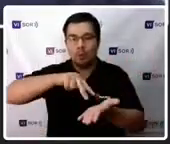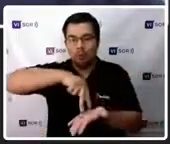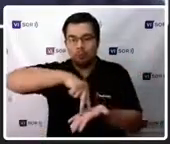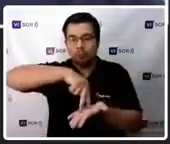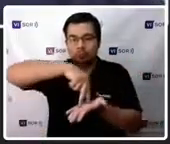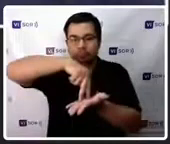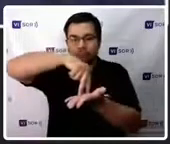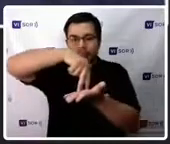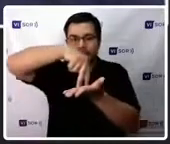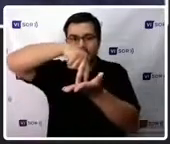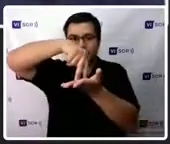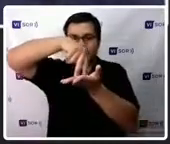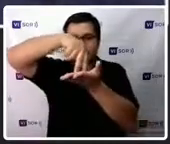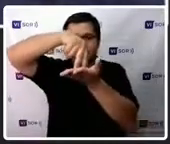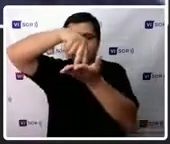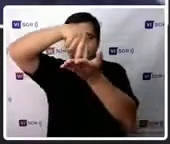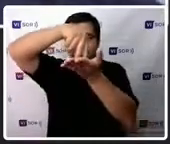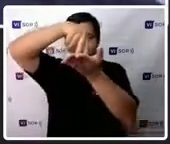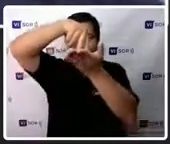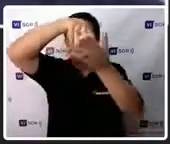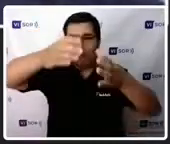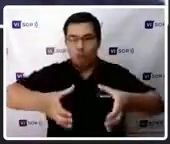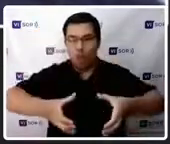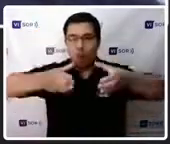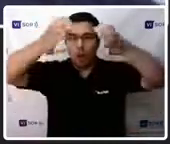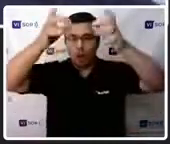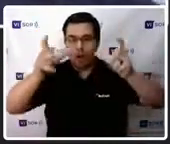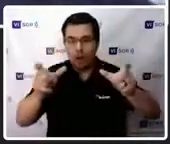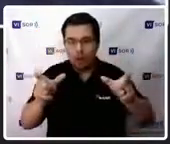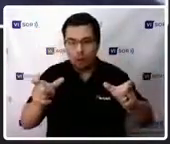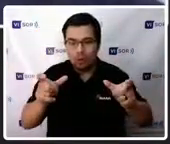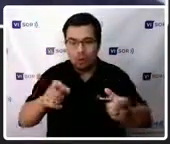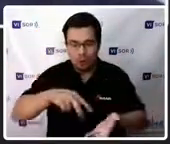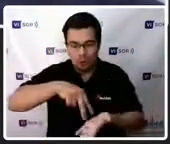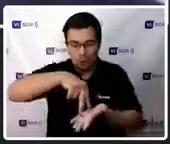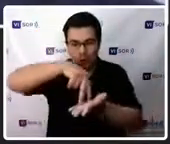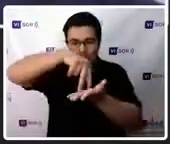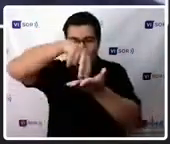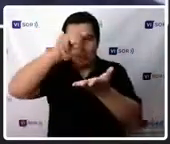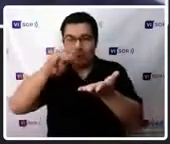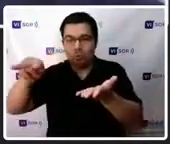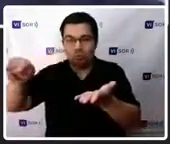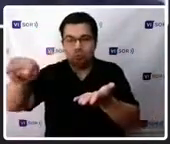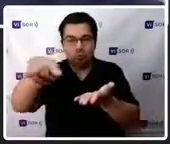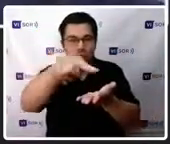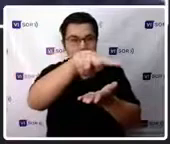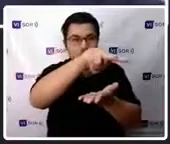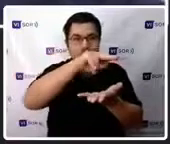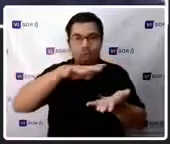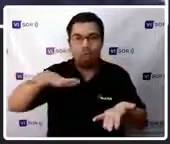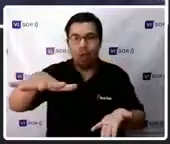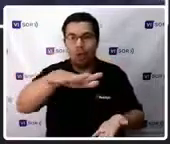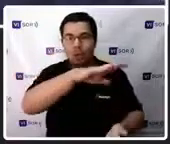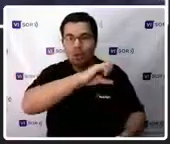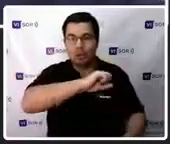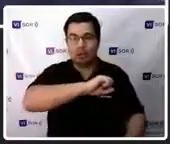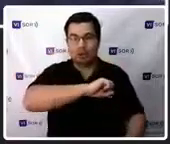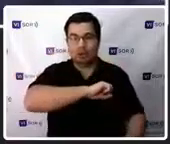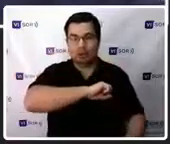todo Santiago, y así, wow. De hecho, yo me quedé, estamos en segundo año todavía, me acuerdo, fuimos con la tita